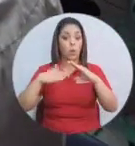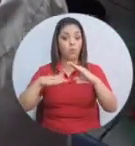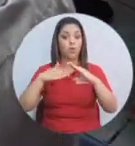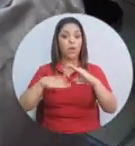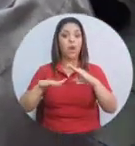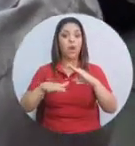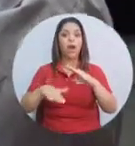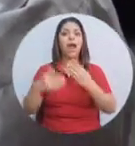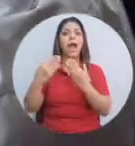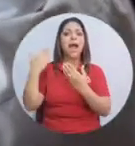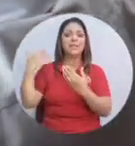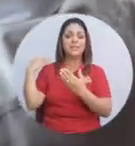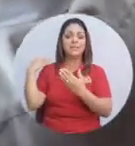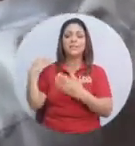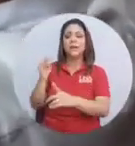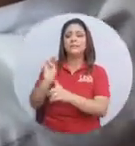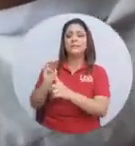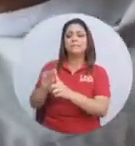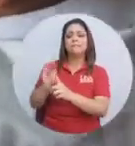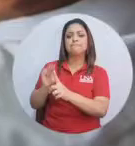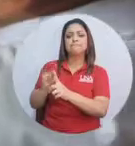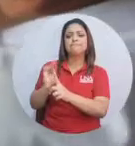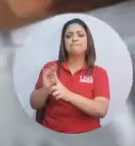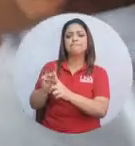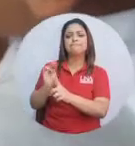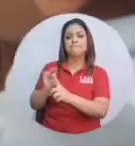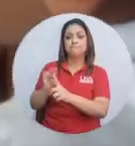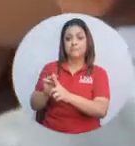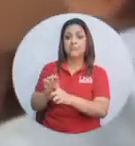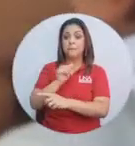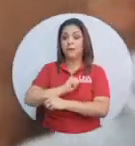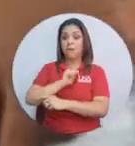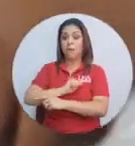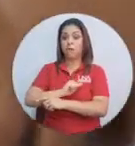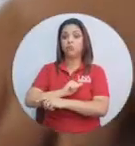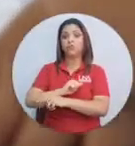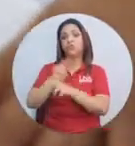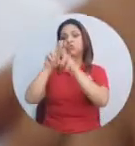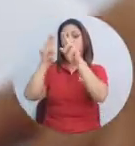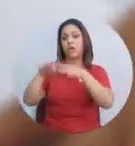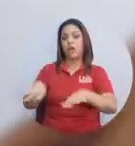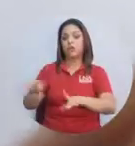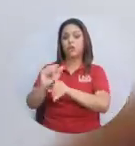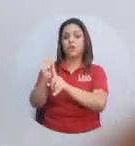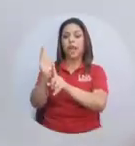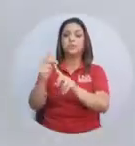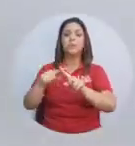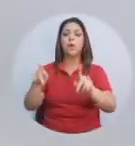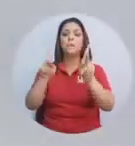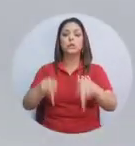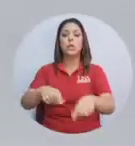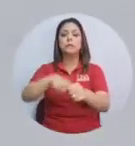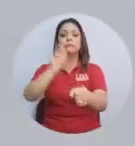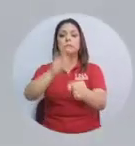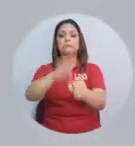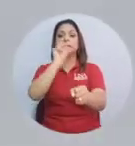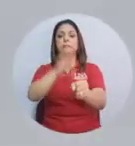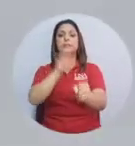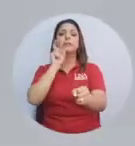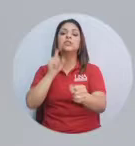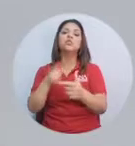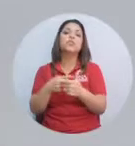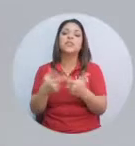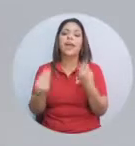eso estábamos llenando a la gente de mensajes privados por sus diferentes redes sociales. Como se desconectan, nos vamos al básico, nos vamos al